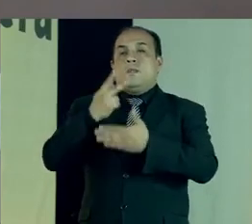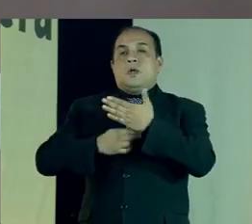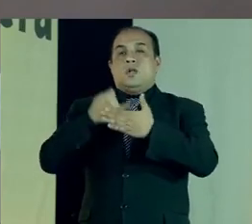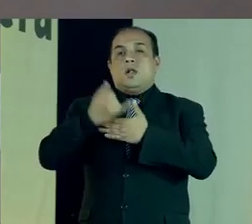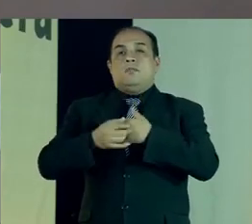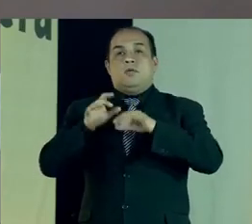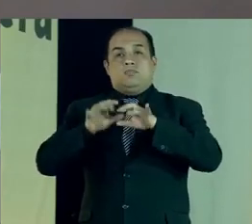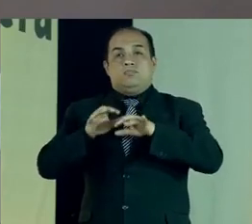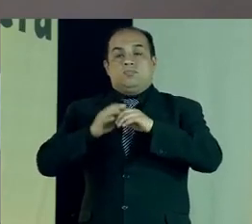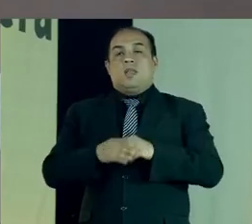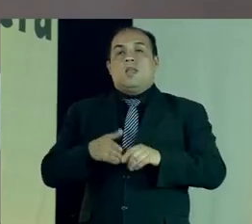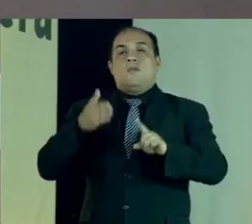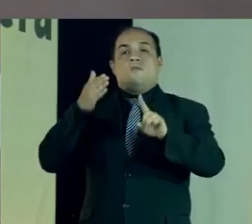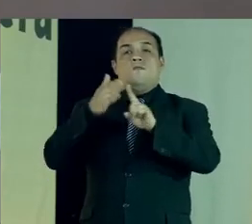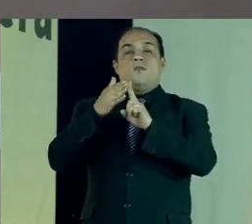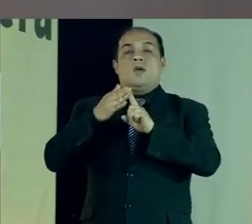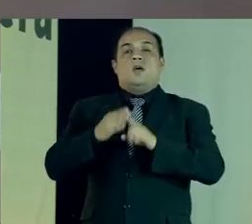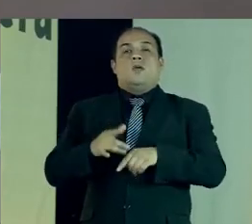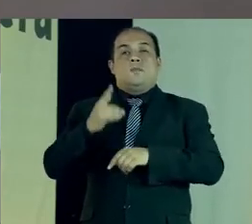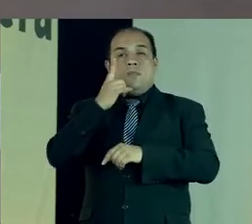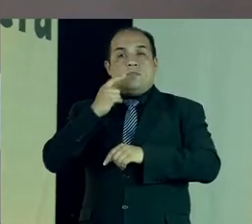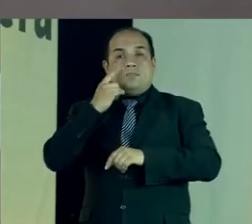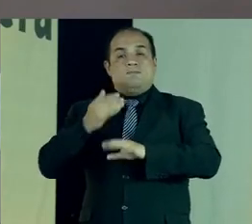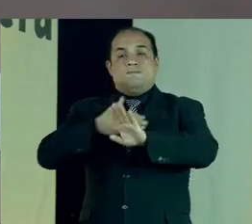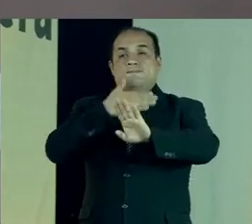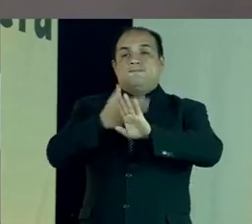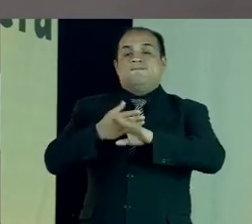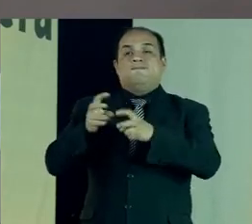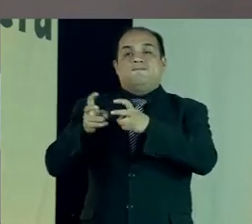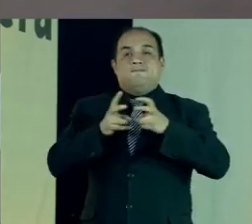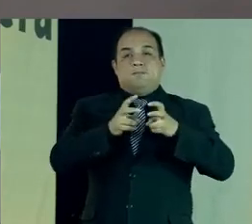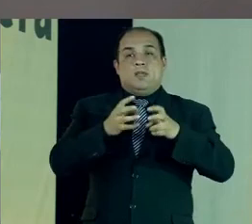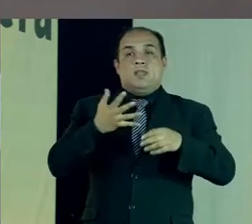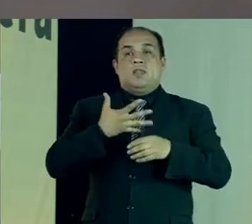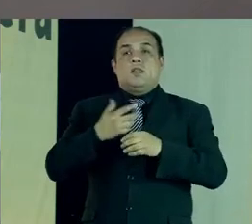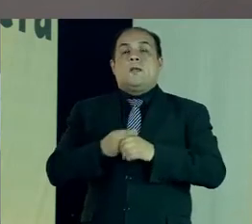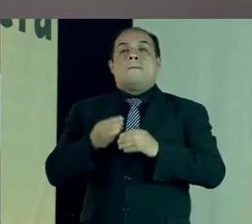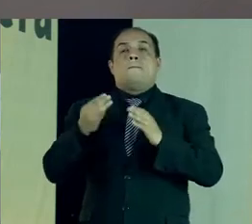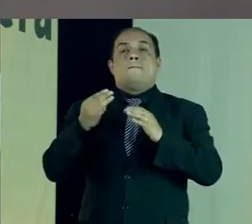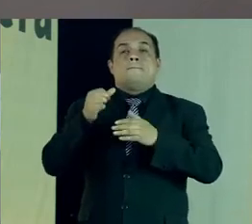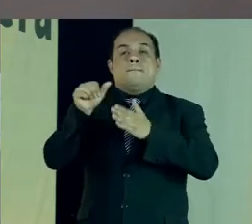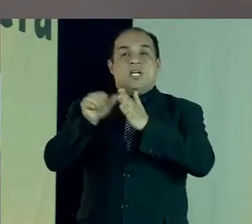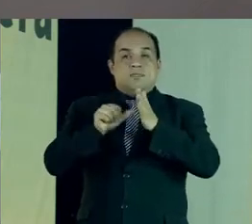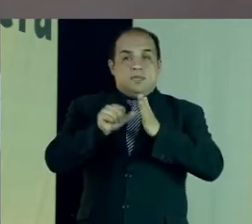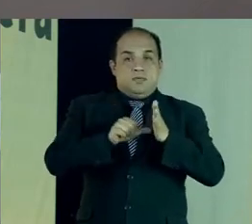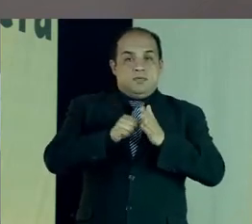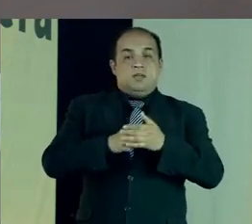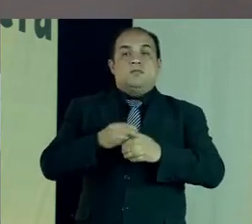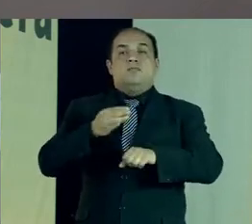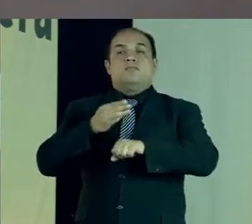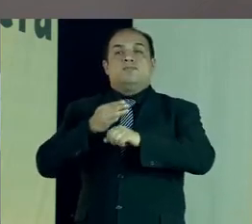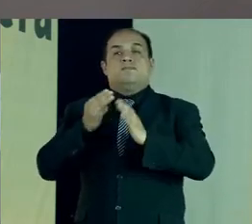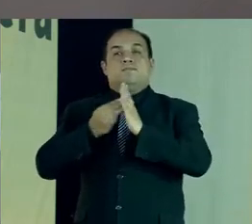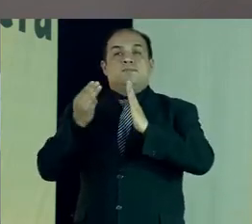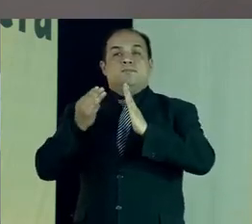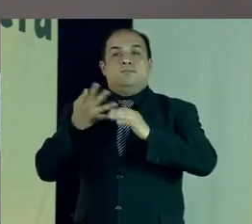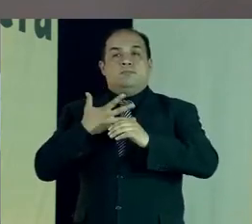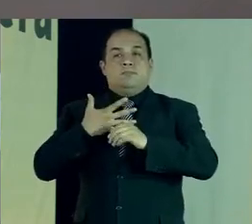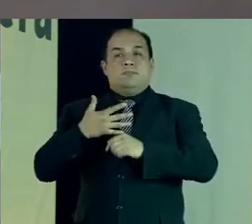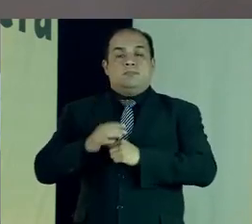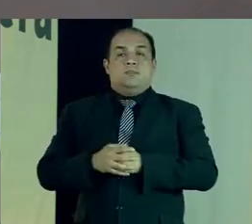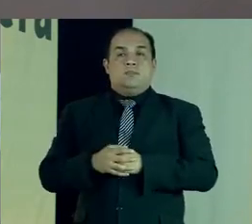delincuencia se impusieron cuotas mensuales detenciones en cada comentario de la ciudad